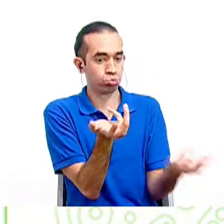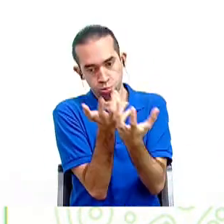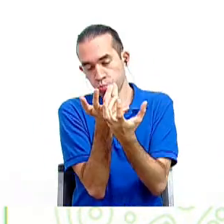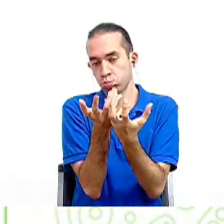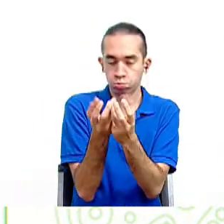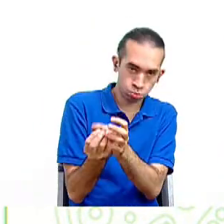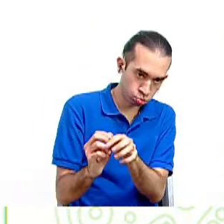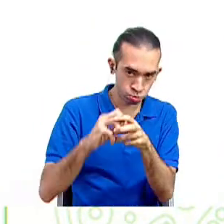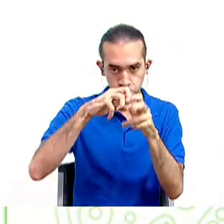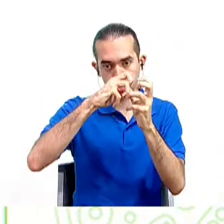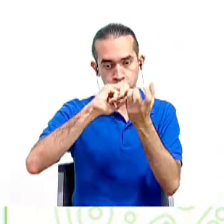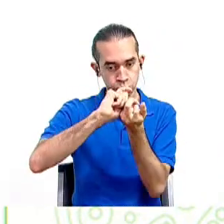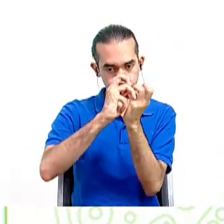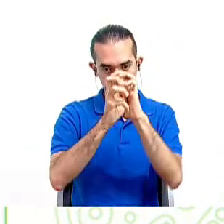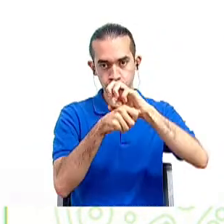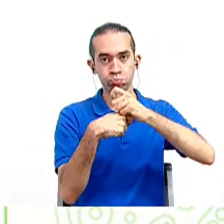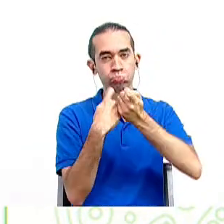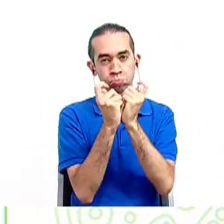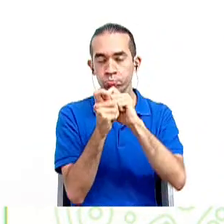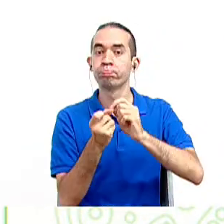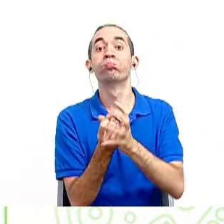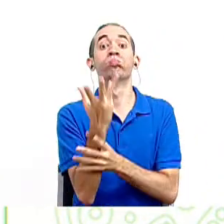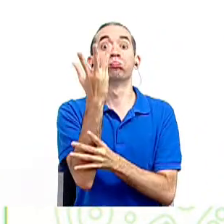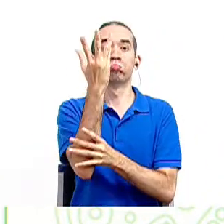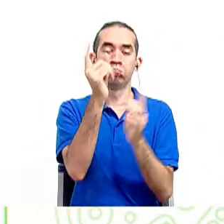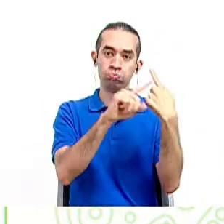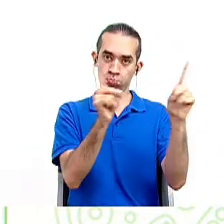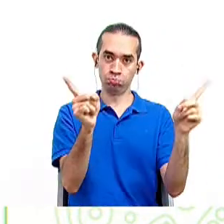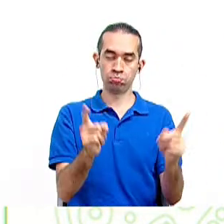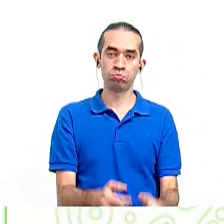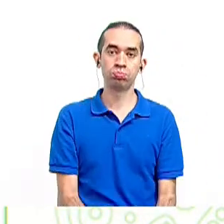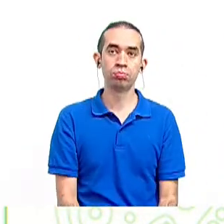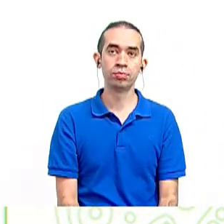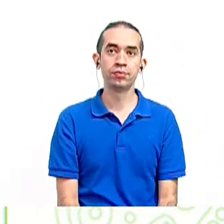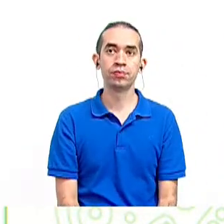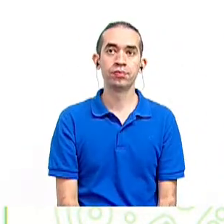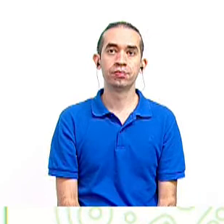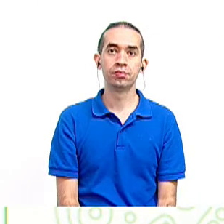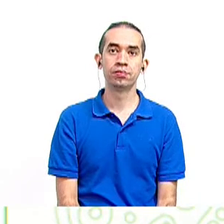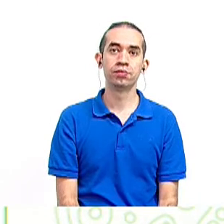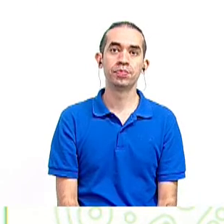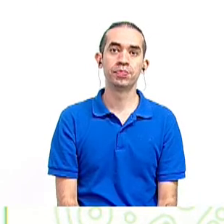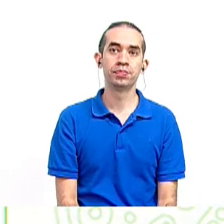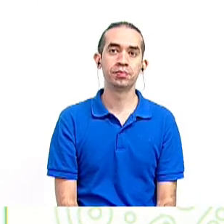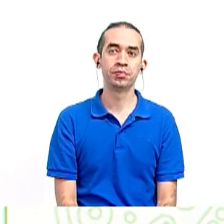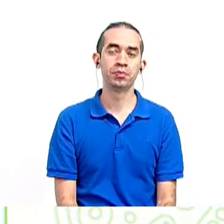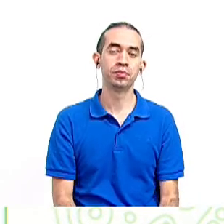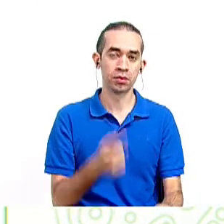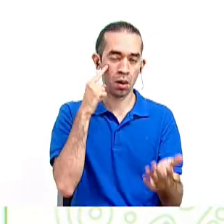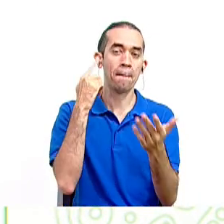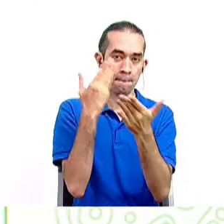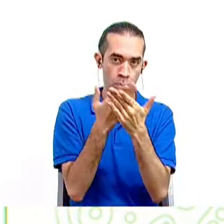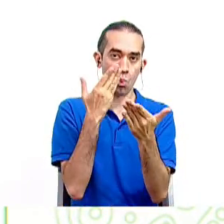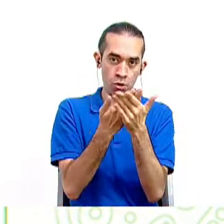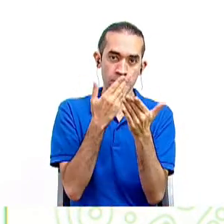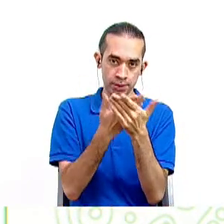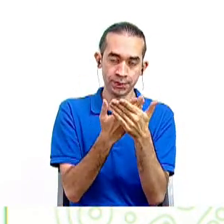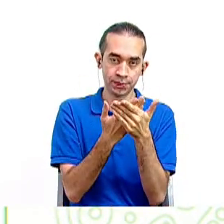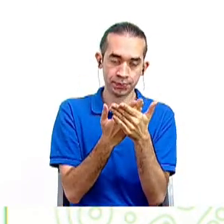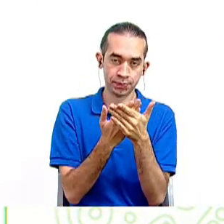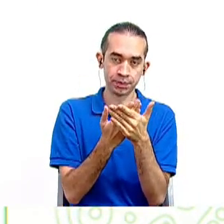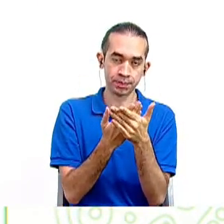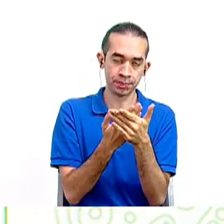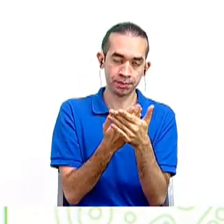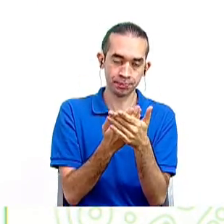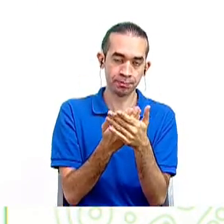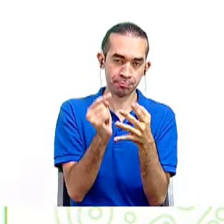producir otros compuestos diferentes. hay diferentes evidencias de que hay una reacción